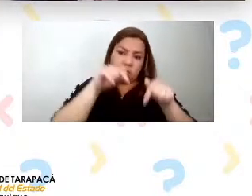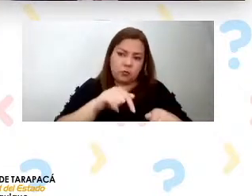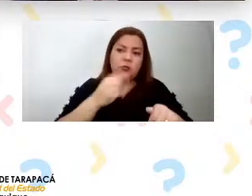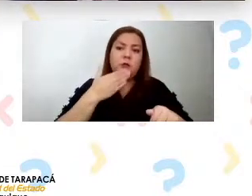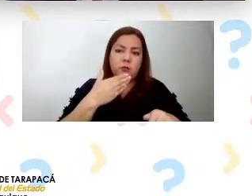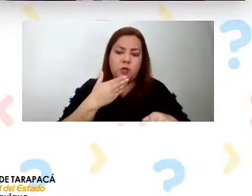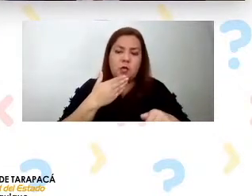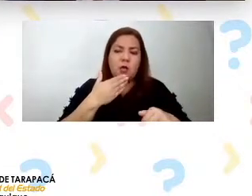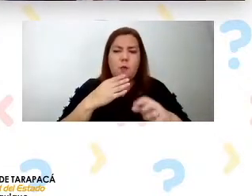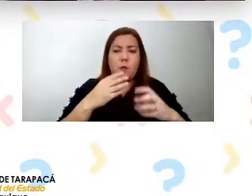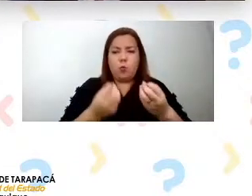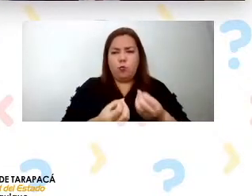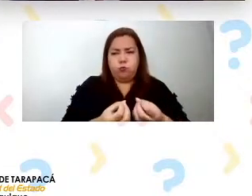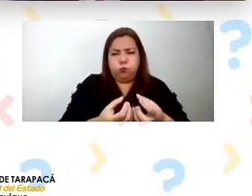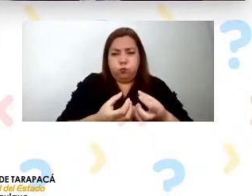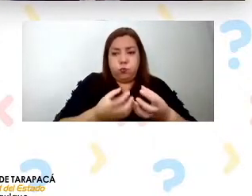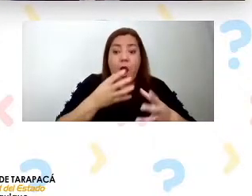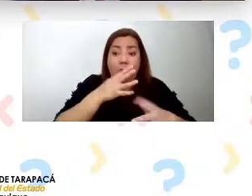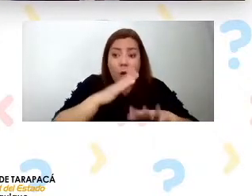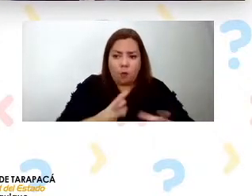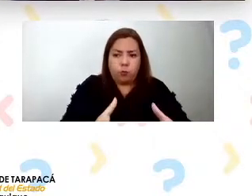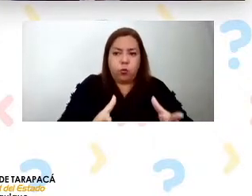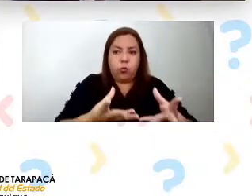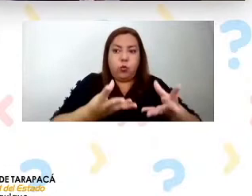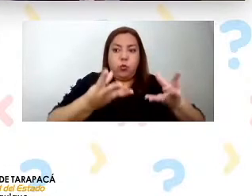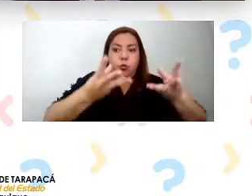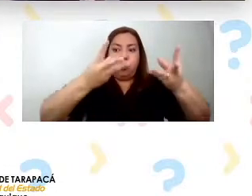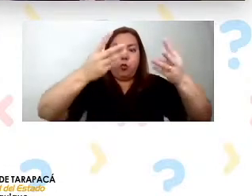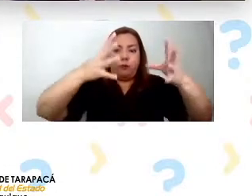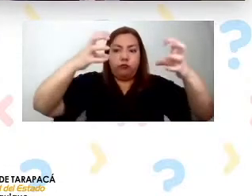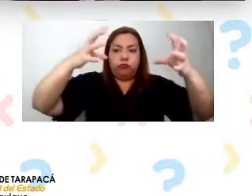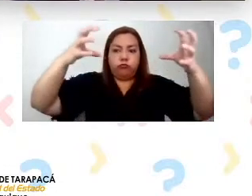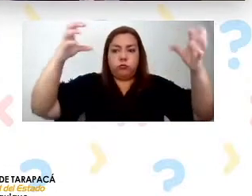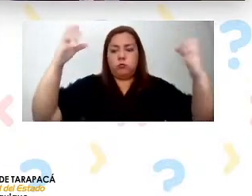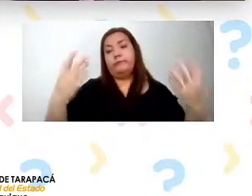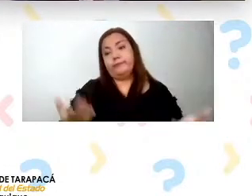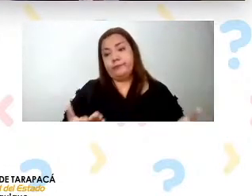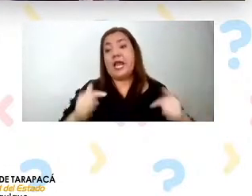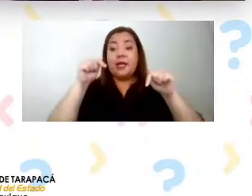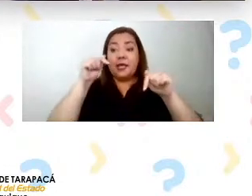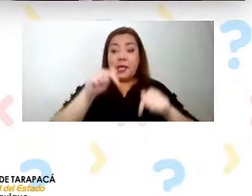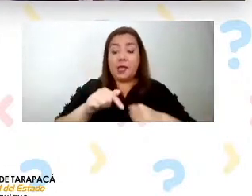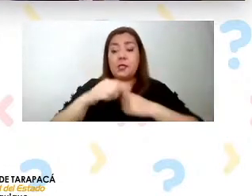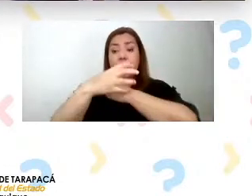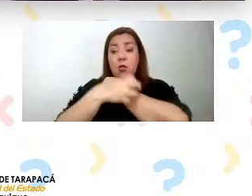intensas evaporaciones y en estas regiones están